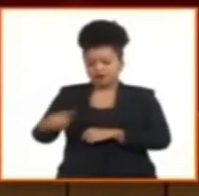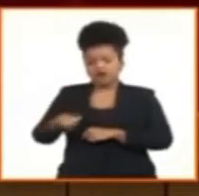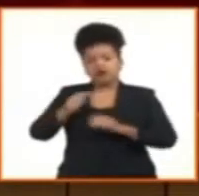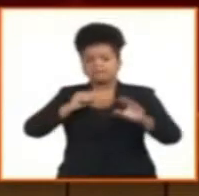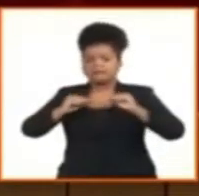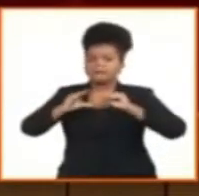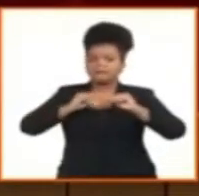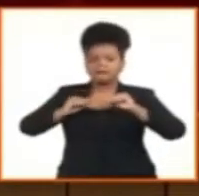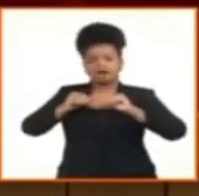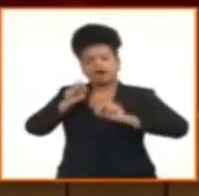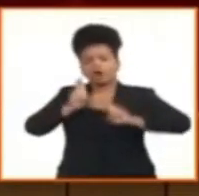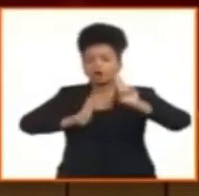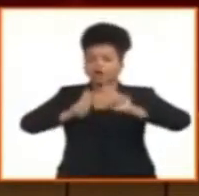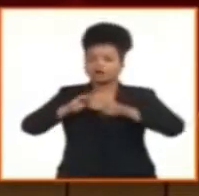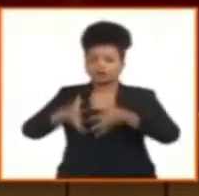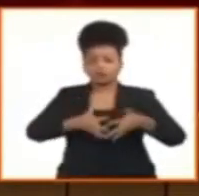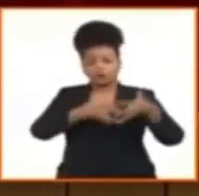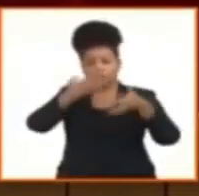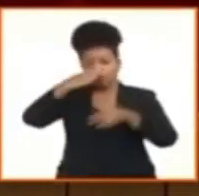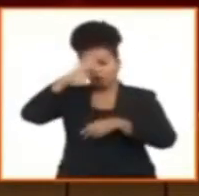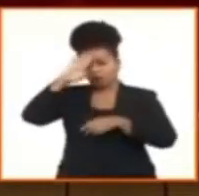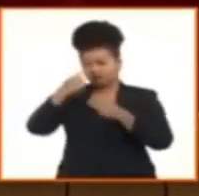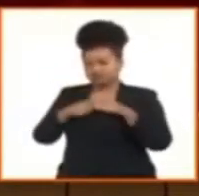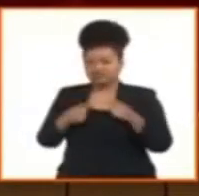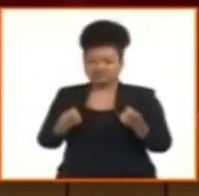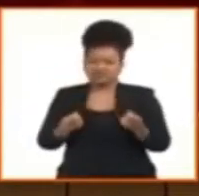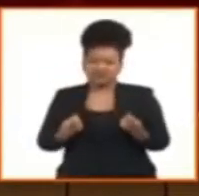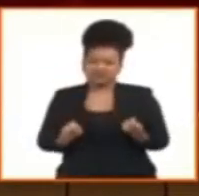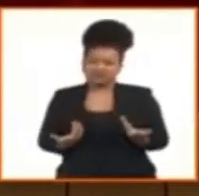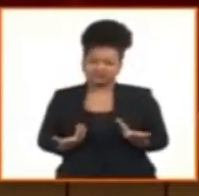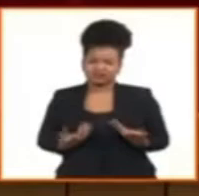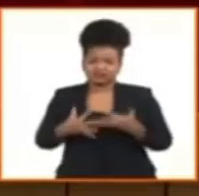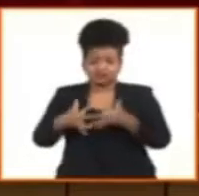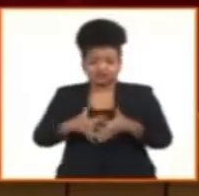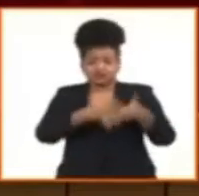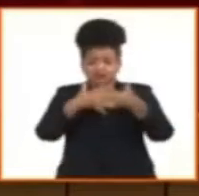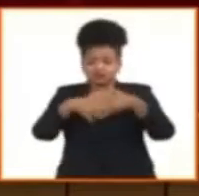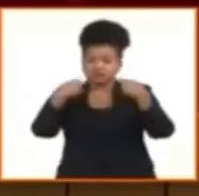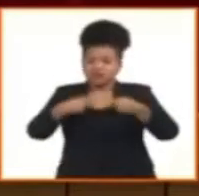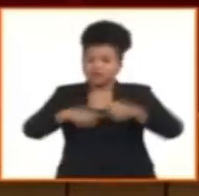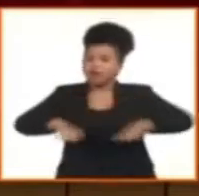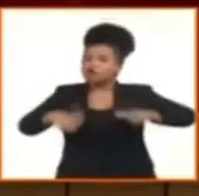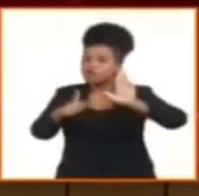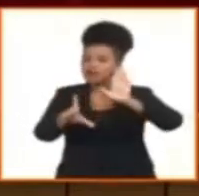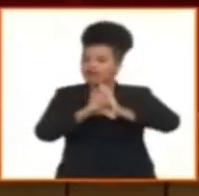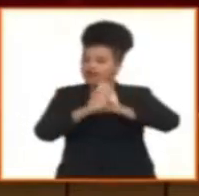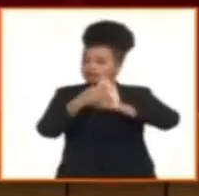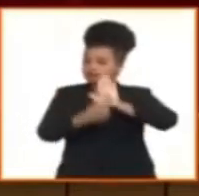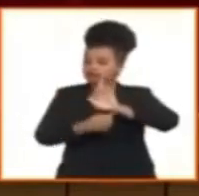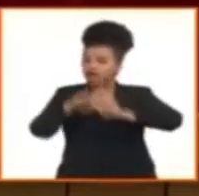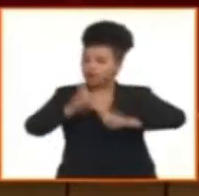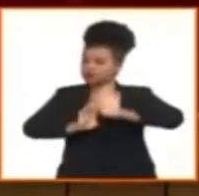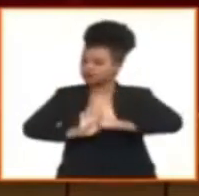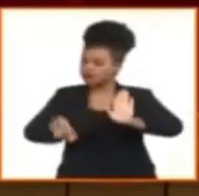migratorias, pero ello no es suficiente. Estados Unidos debe cumplir sus compromisos con los acuerdos